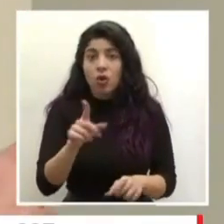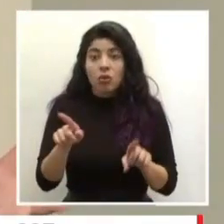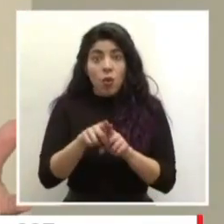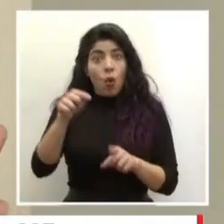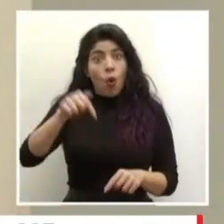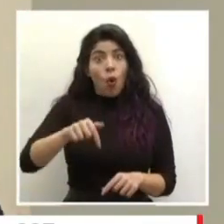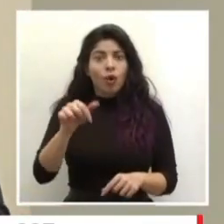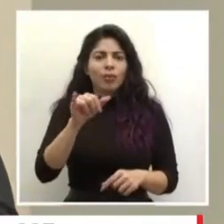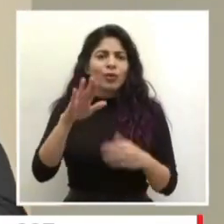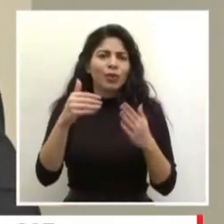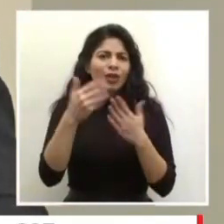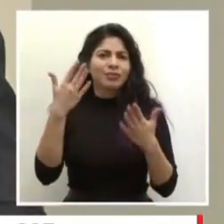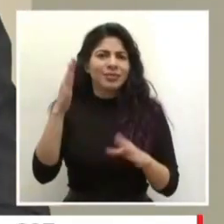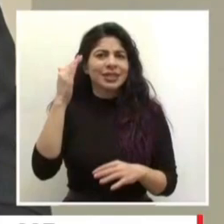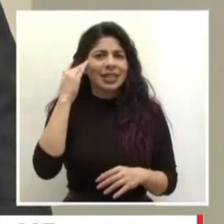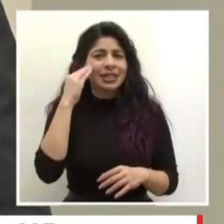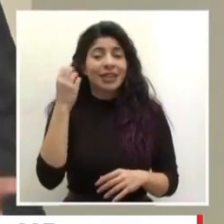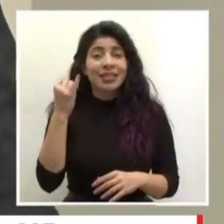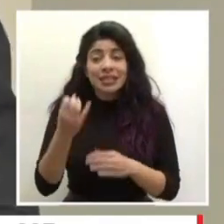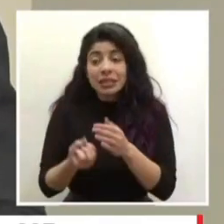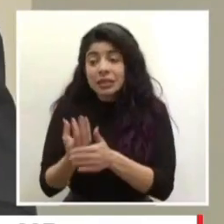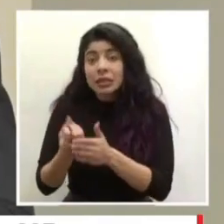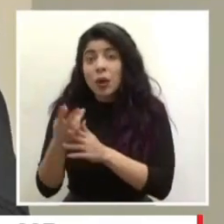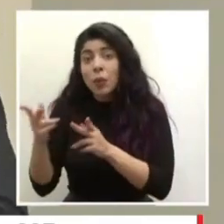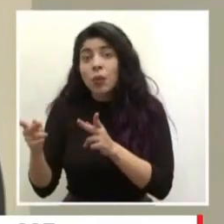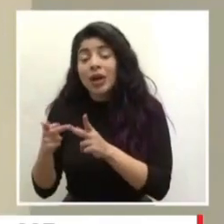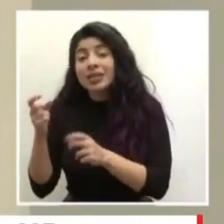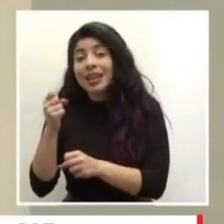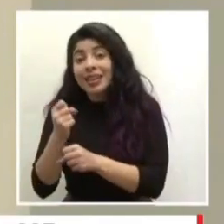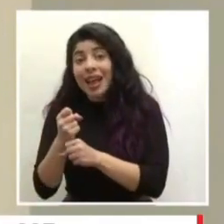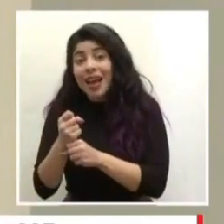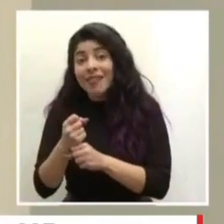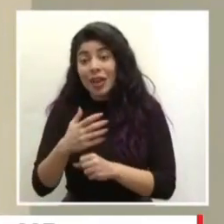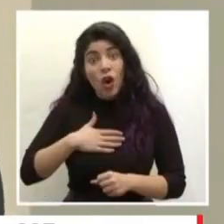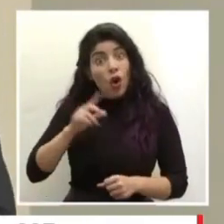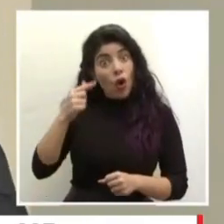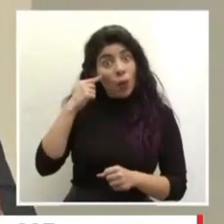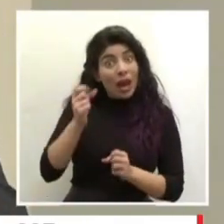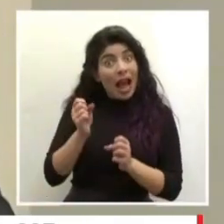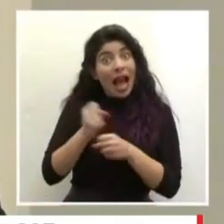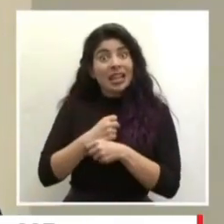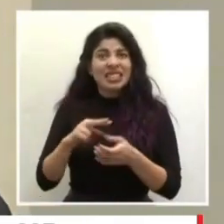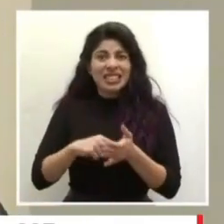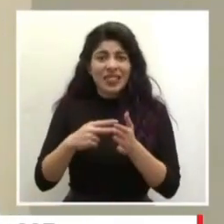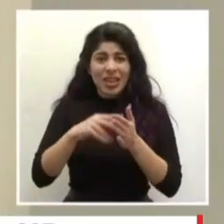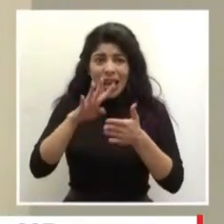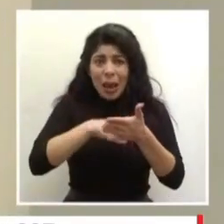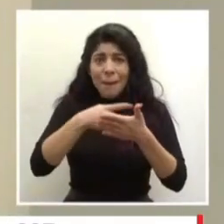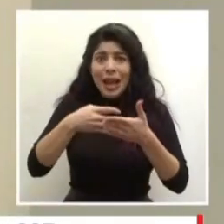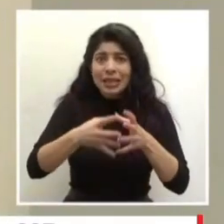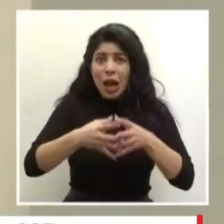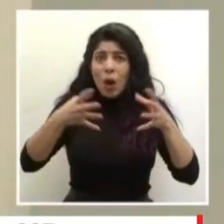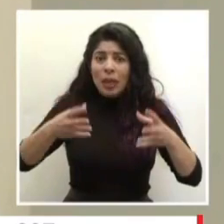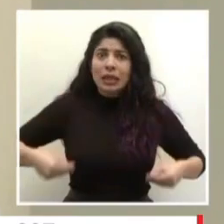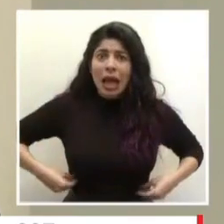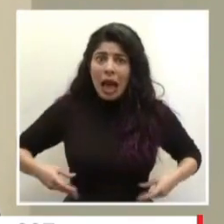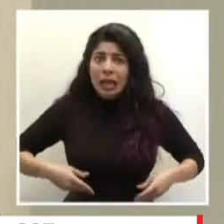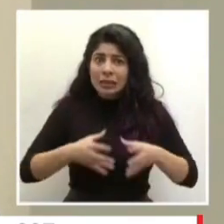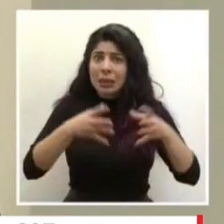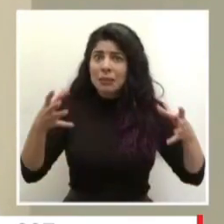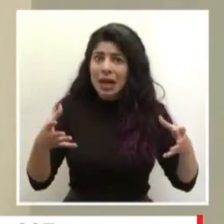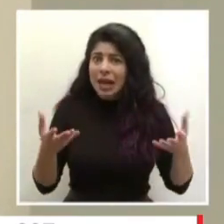todos lo sabemos, generar puestos de trabajo desde el gobierno es ampliar la planilla, es ampliar el gasto y todos